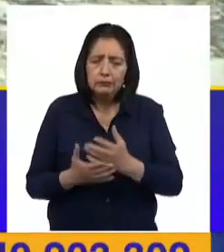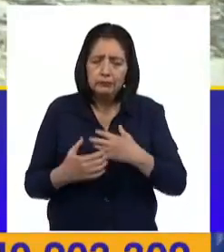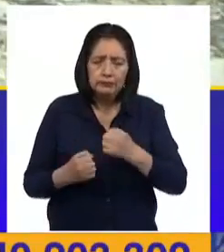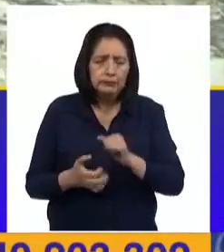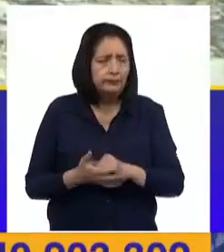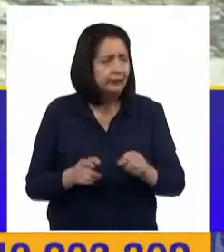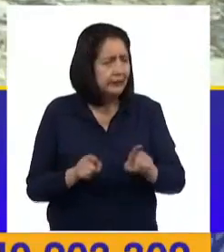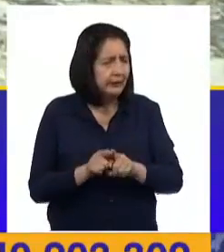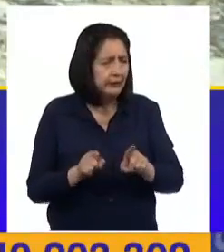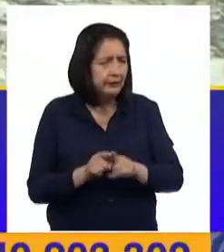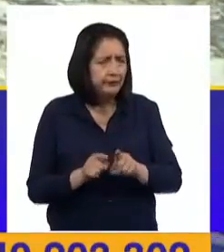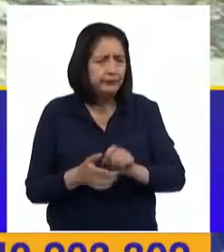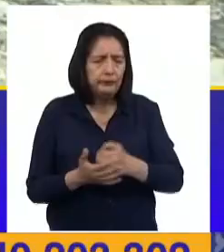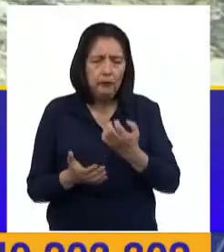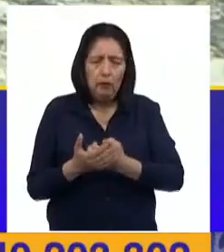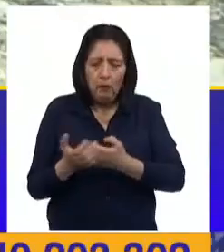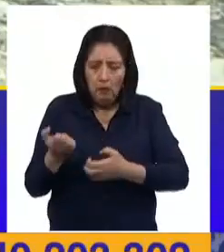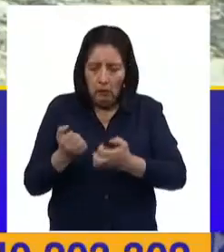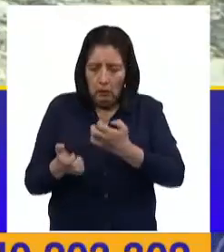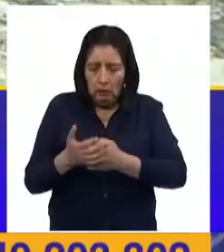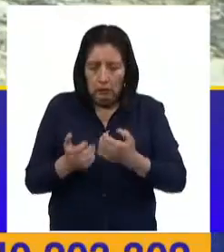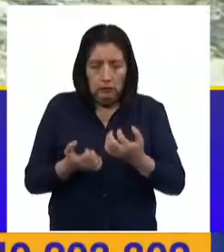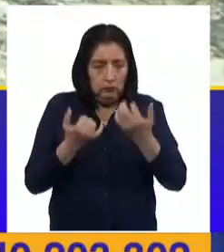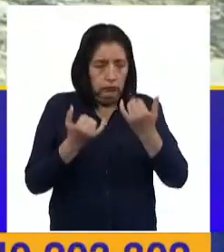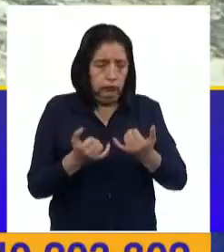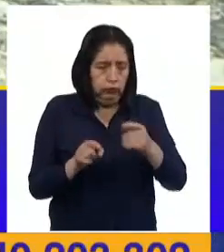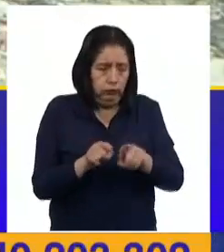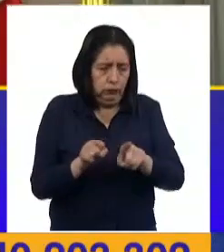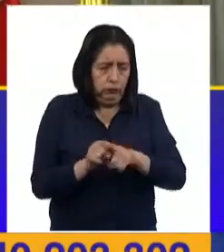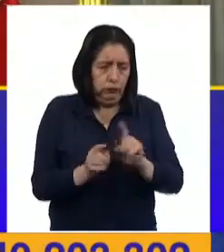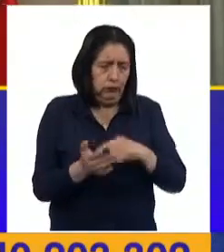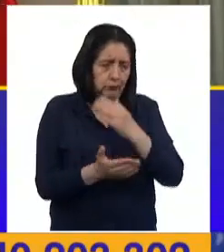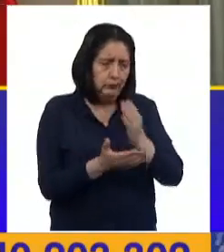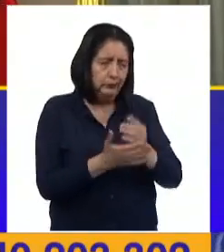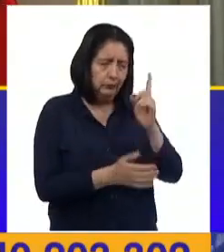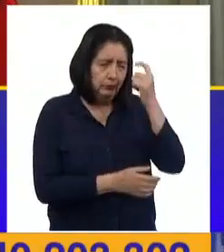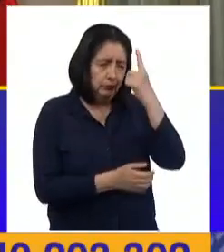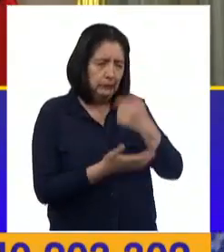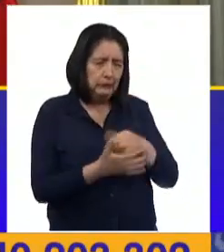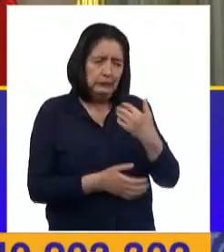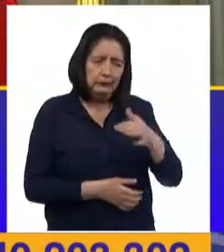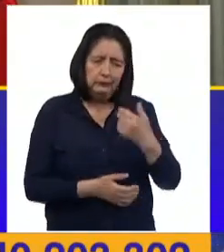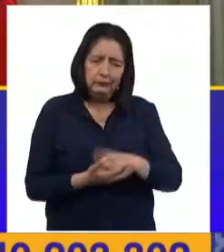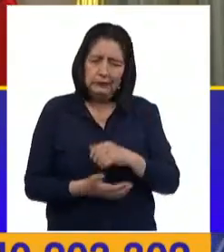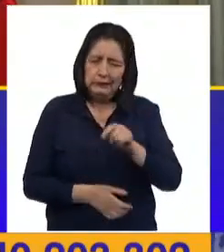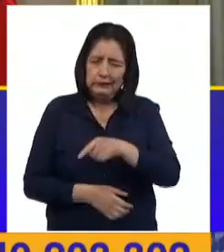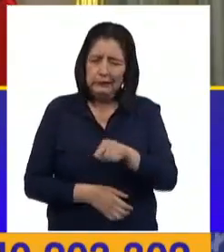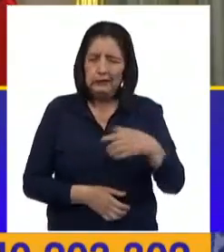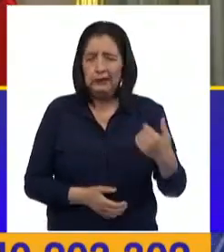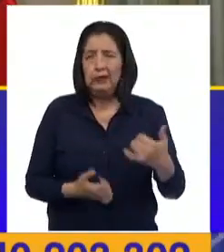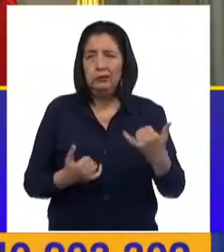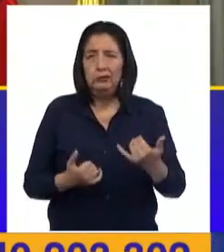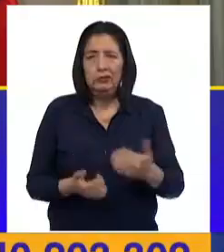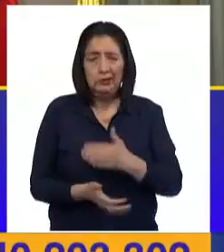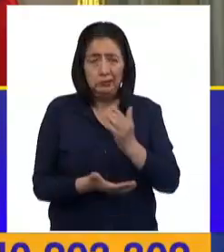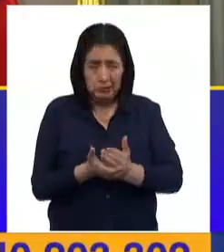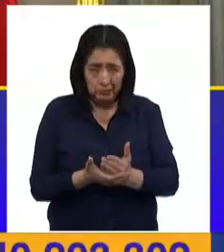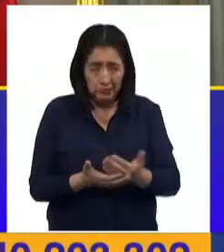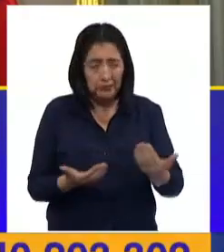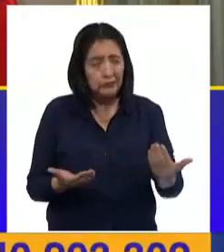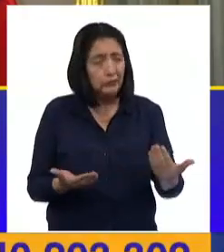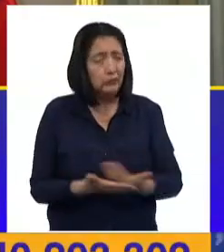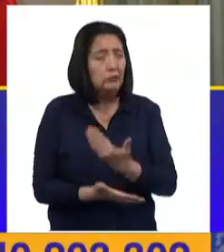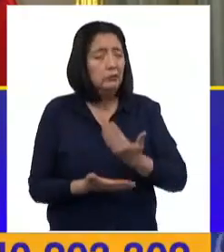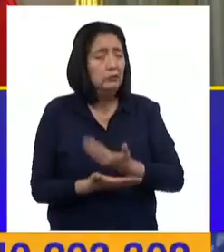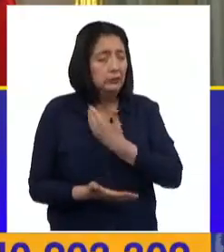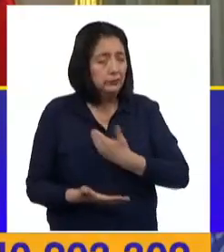crisis económica y ahora también crisis política. Y en medio de ese escenario, pues ya tenemos a un nuevo presidente del Consejo de Ministros